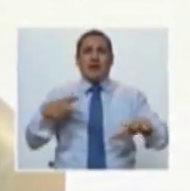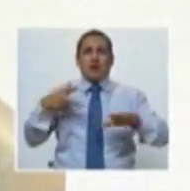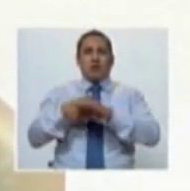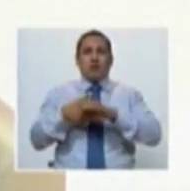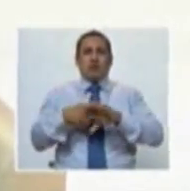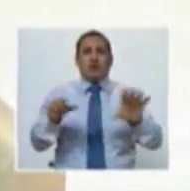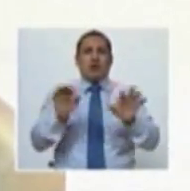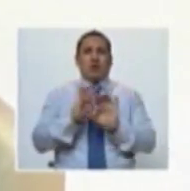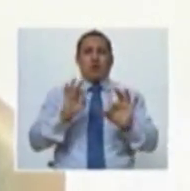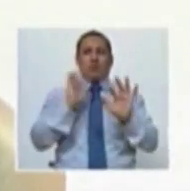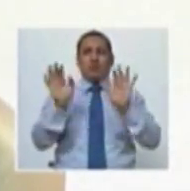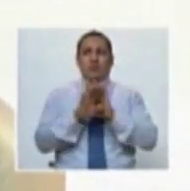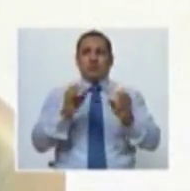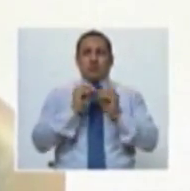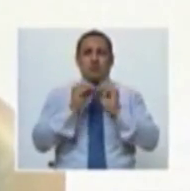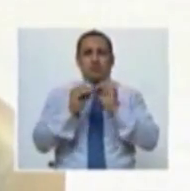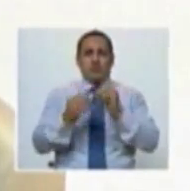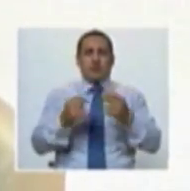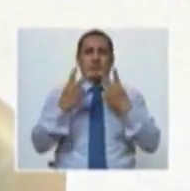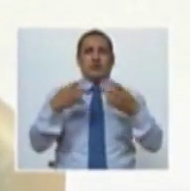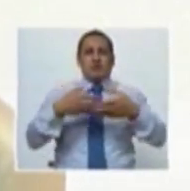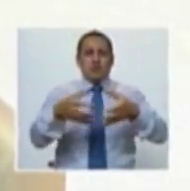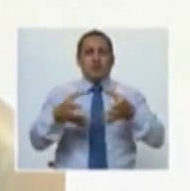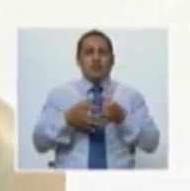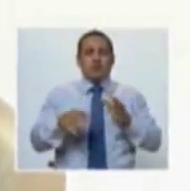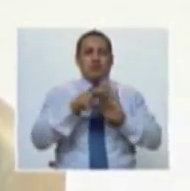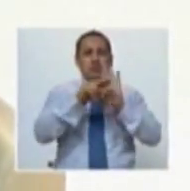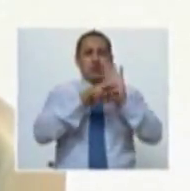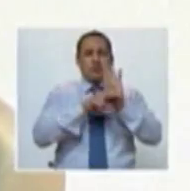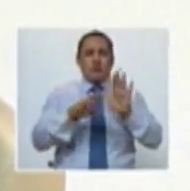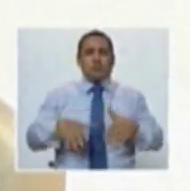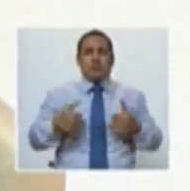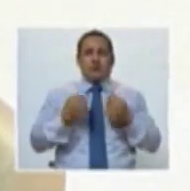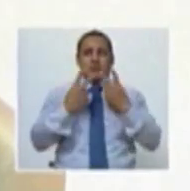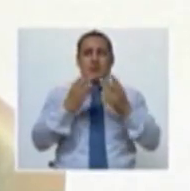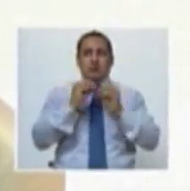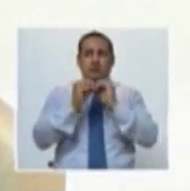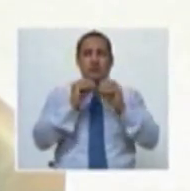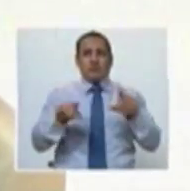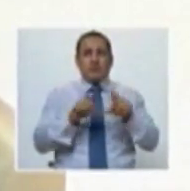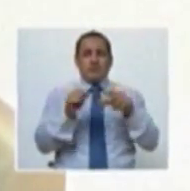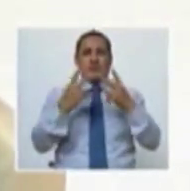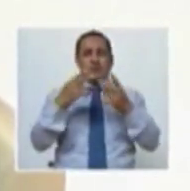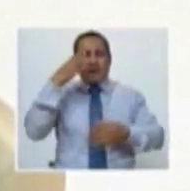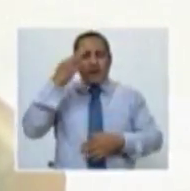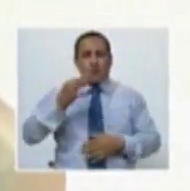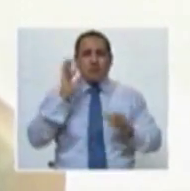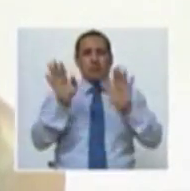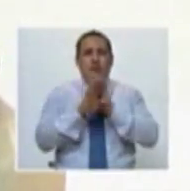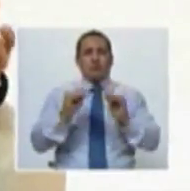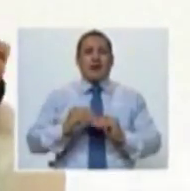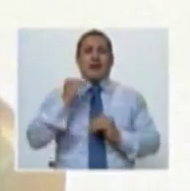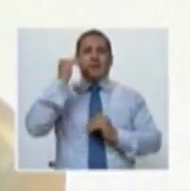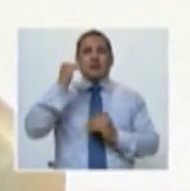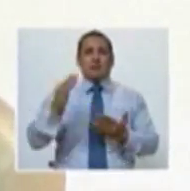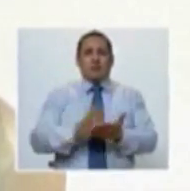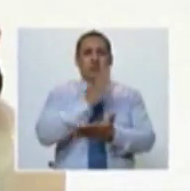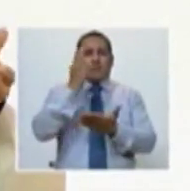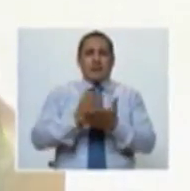o la restricción de esta posibilidad de resocialización se justifica con el elevado grado